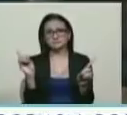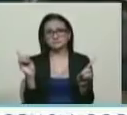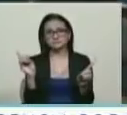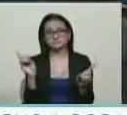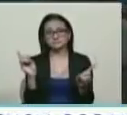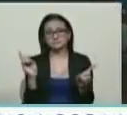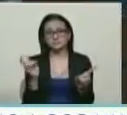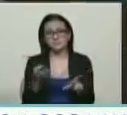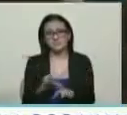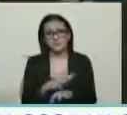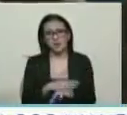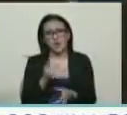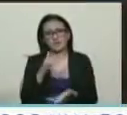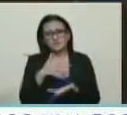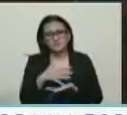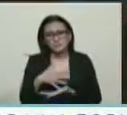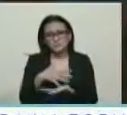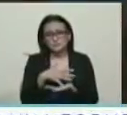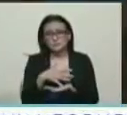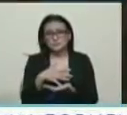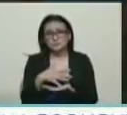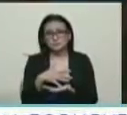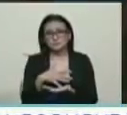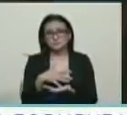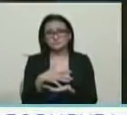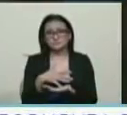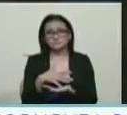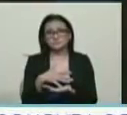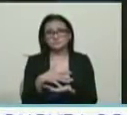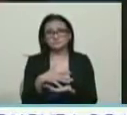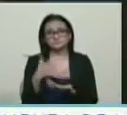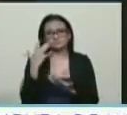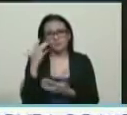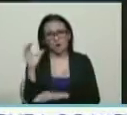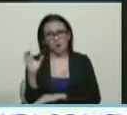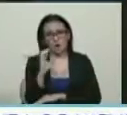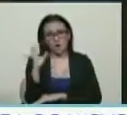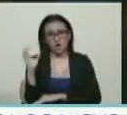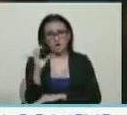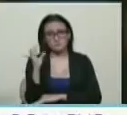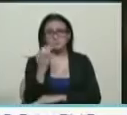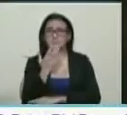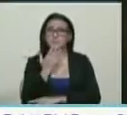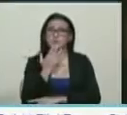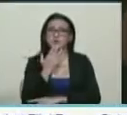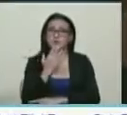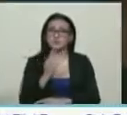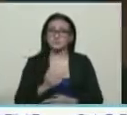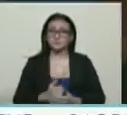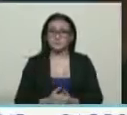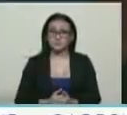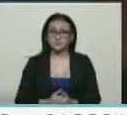crisis de gobernabilidad. Miremos Colombia, por ejemplo.